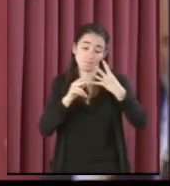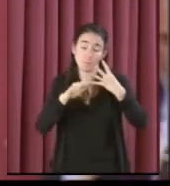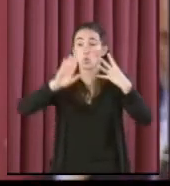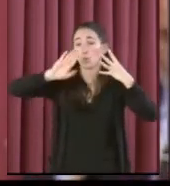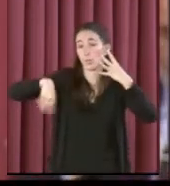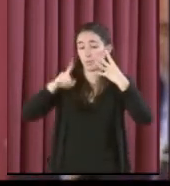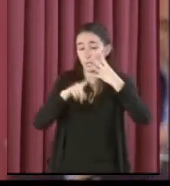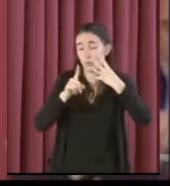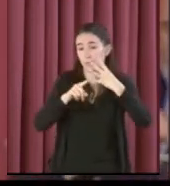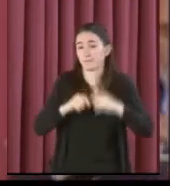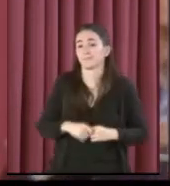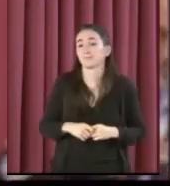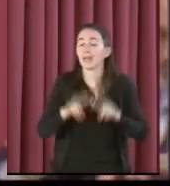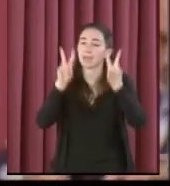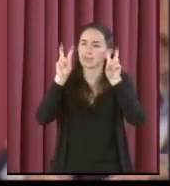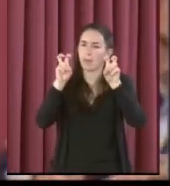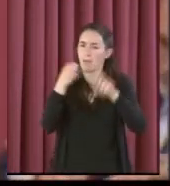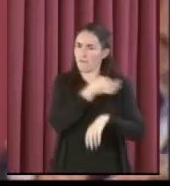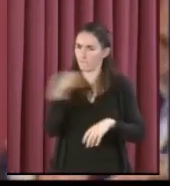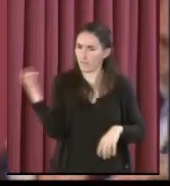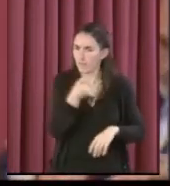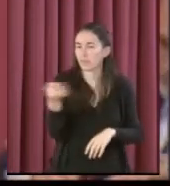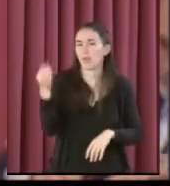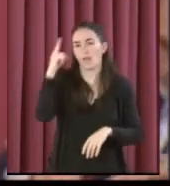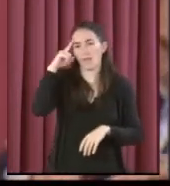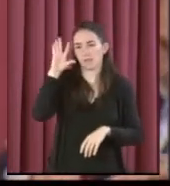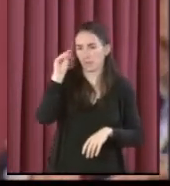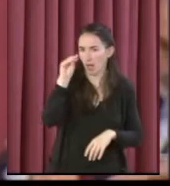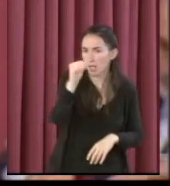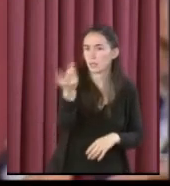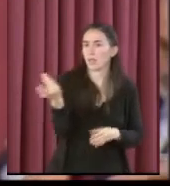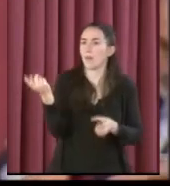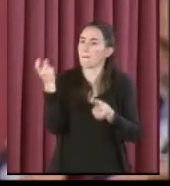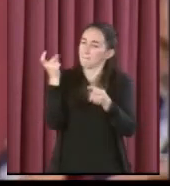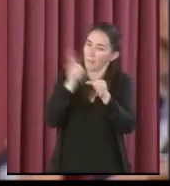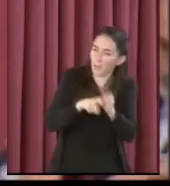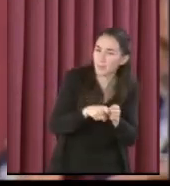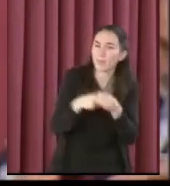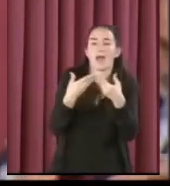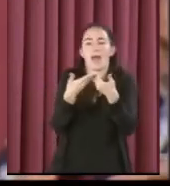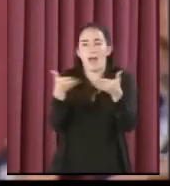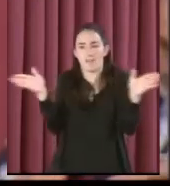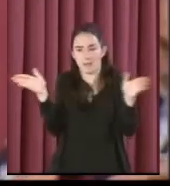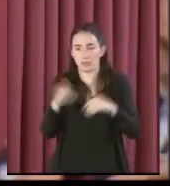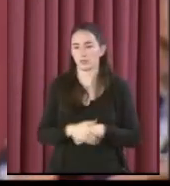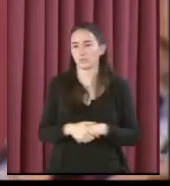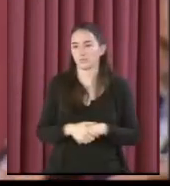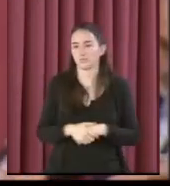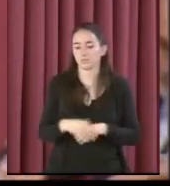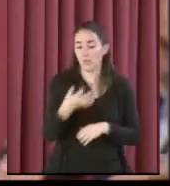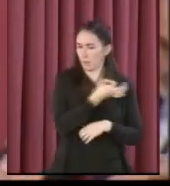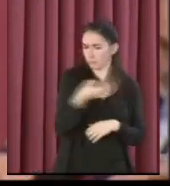intervención. Un Logroño eficiente e inteligente, participativo y abierto. Hablemos de eficiencia y